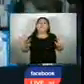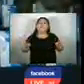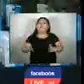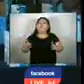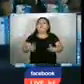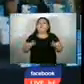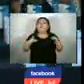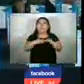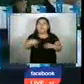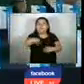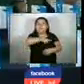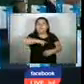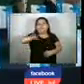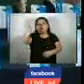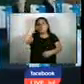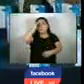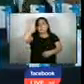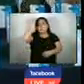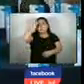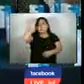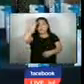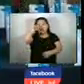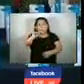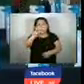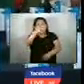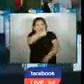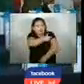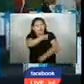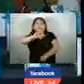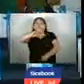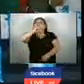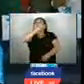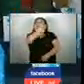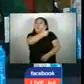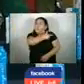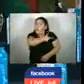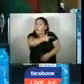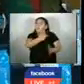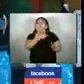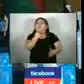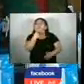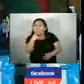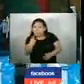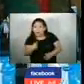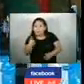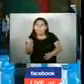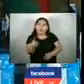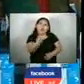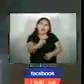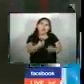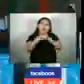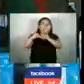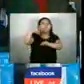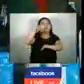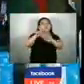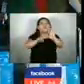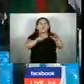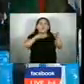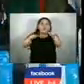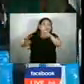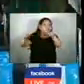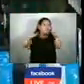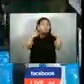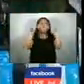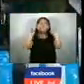como todos sabemos, la primera y segunda dosis está disponible para todas aquellas personas o niños mayores de 6 años de